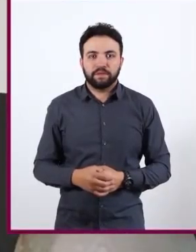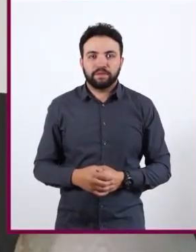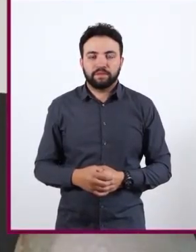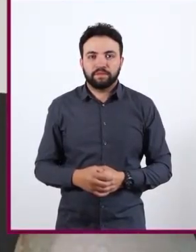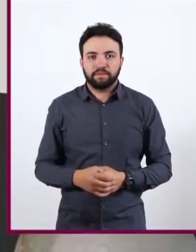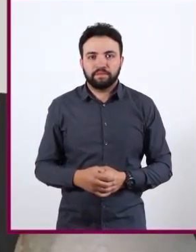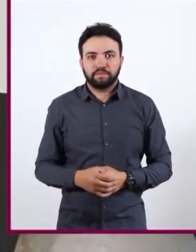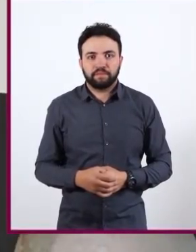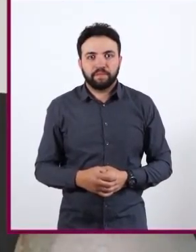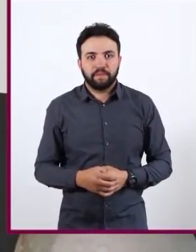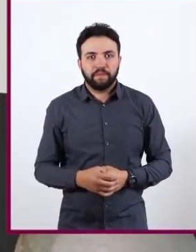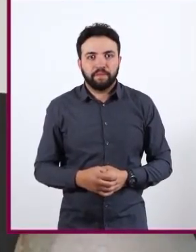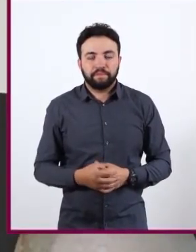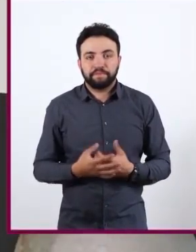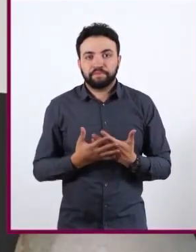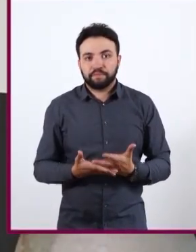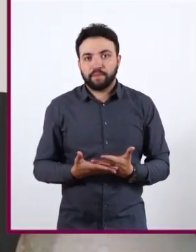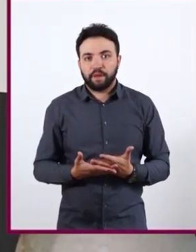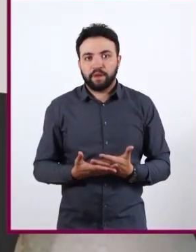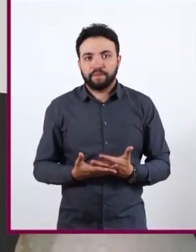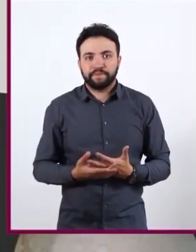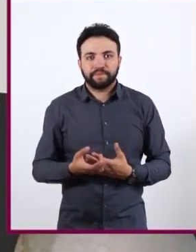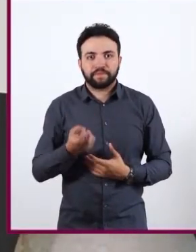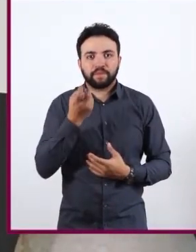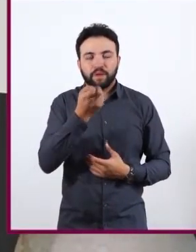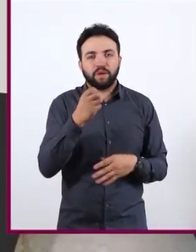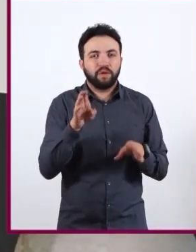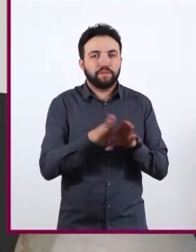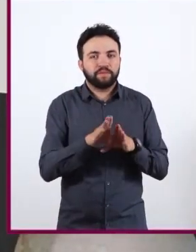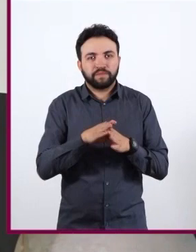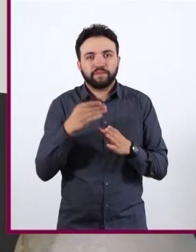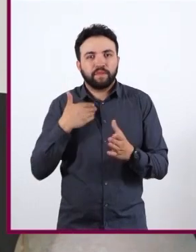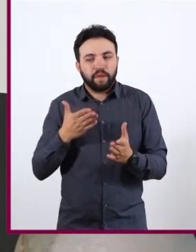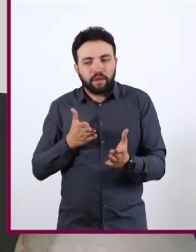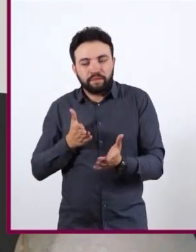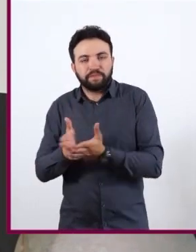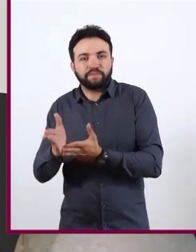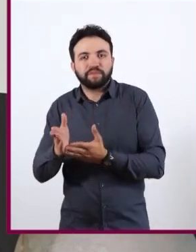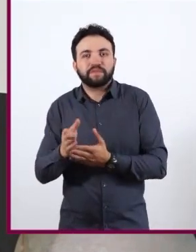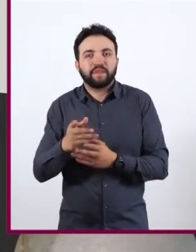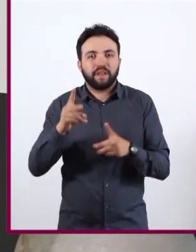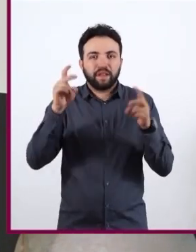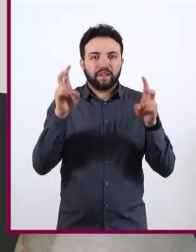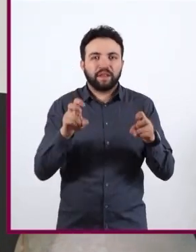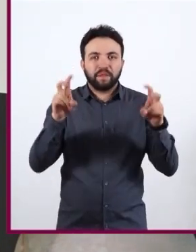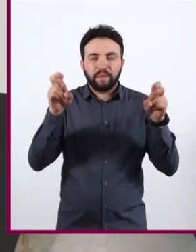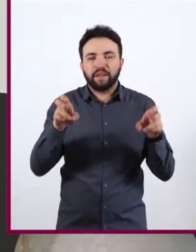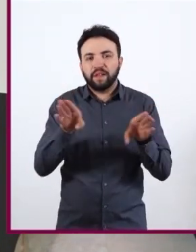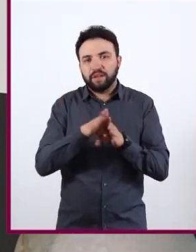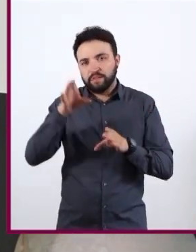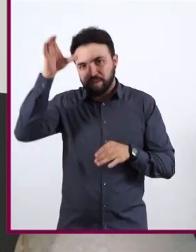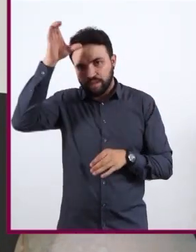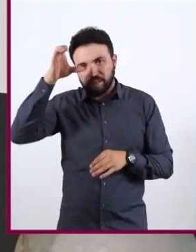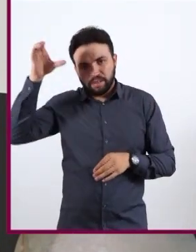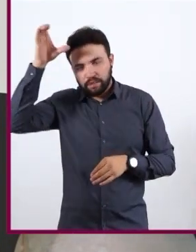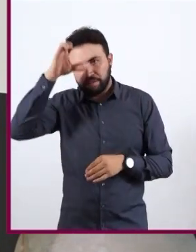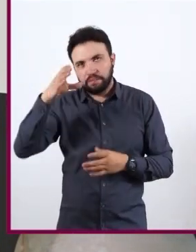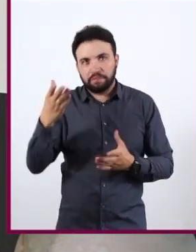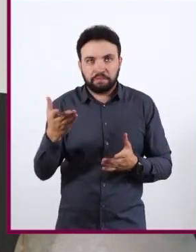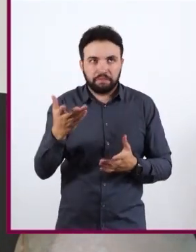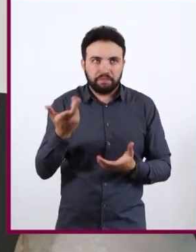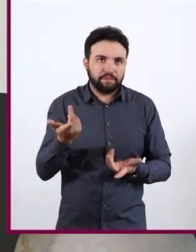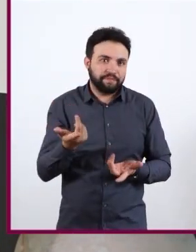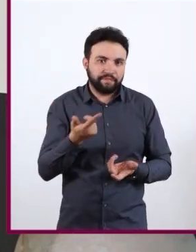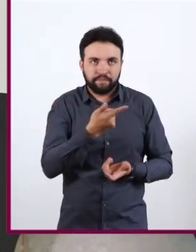De alguna manera, esta inclinación también por temas científicos, si lo queremos ver,